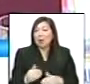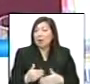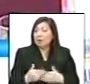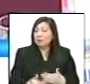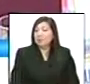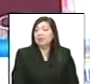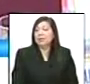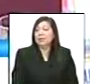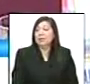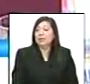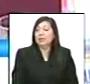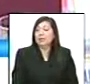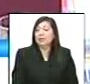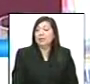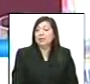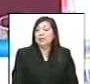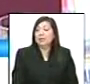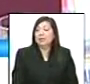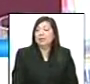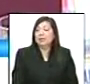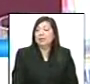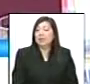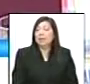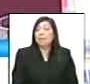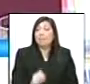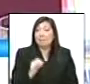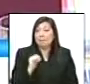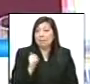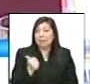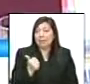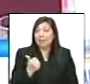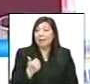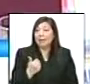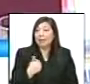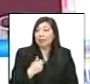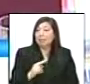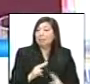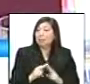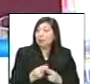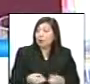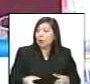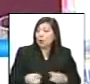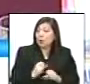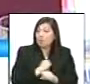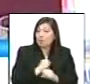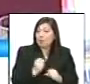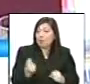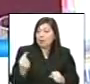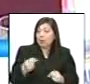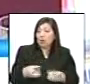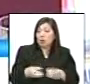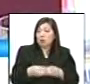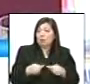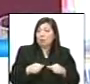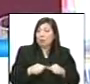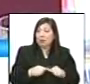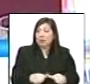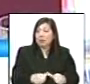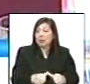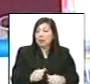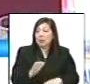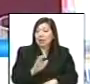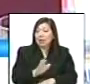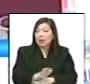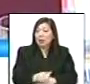avanza. Y el día de mañana, que deberíamos sesionar, en la mañana han citado a comisión permanente y en la